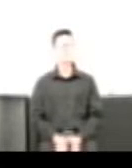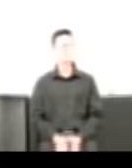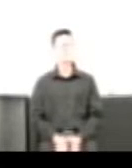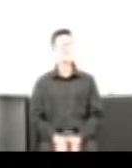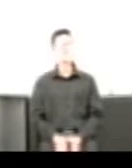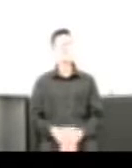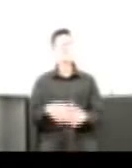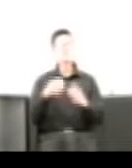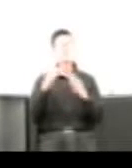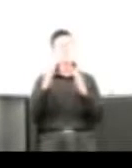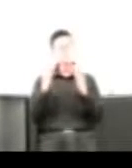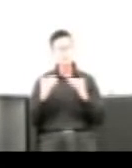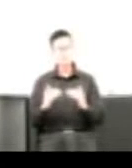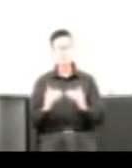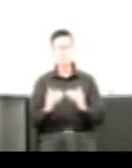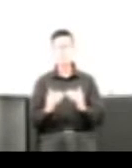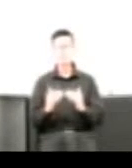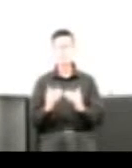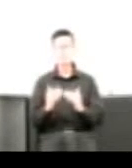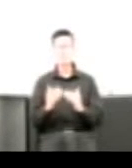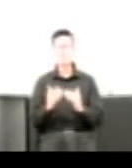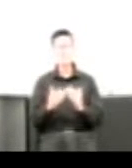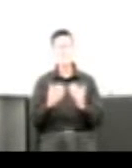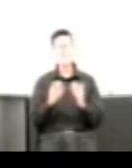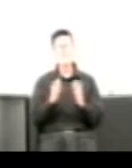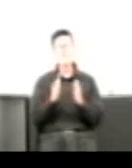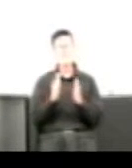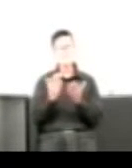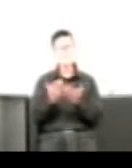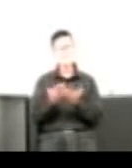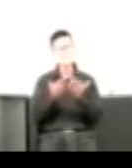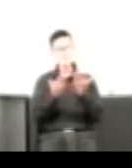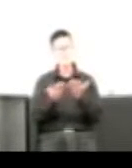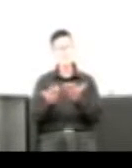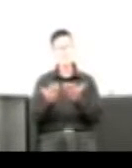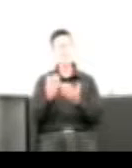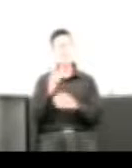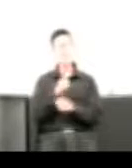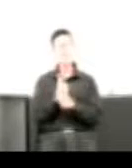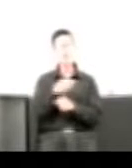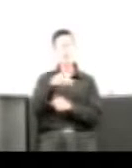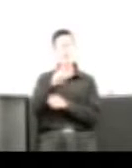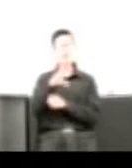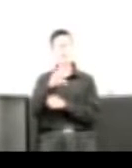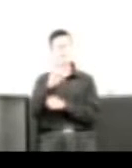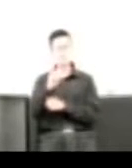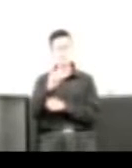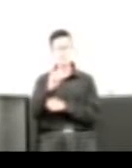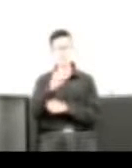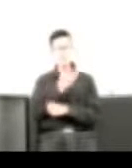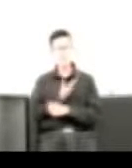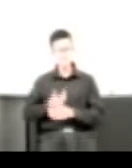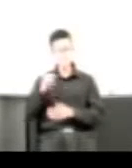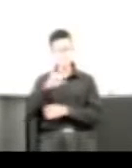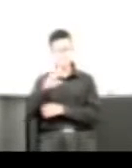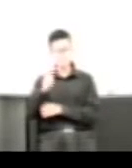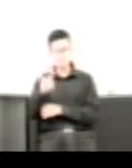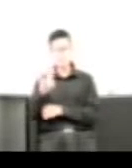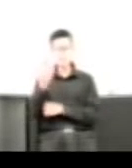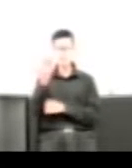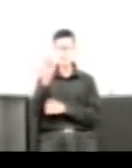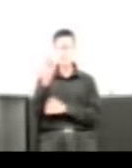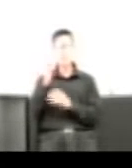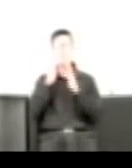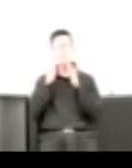Para continuar, invitamos al licenciado Mauricio Enrique Guzmán Yáñez, consejero presidente de este organismo, a que nos dirija un mensaje